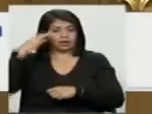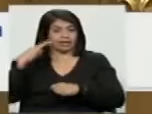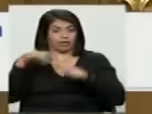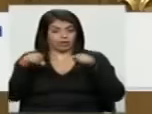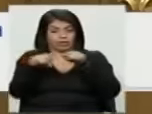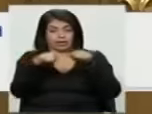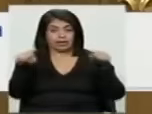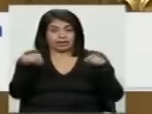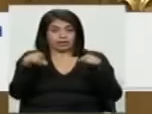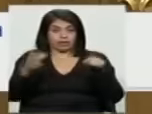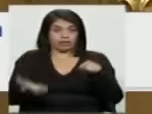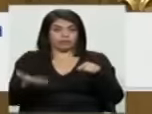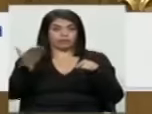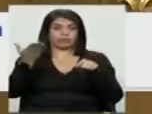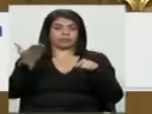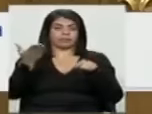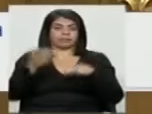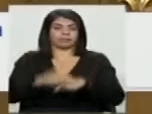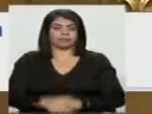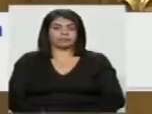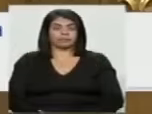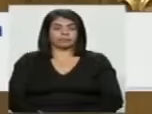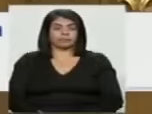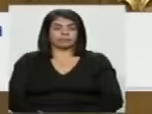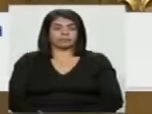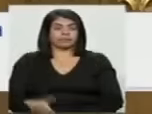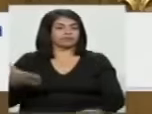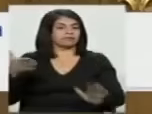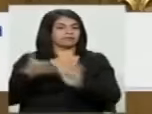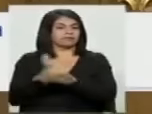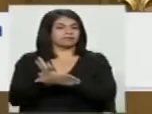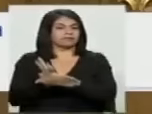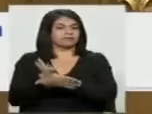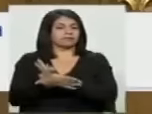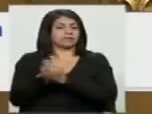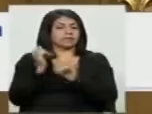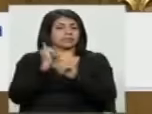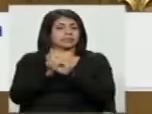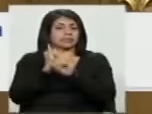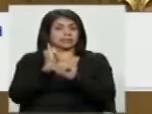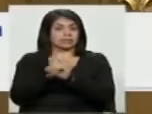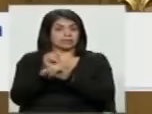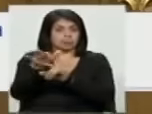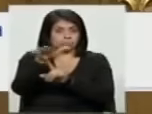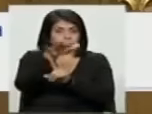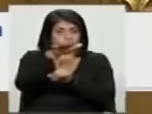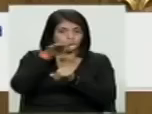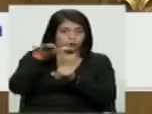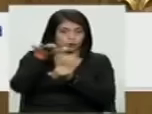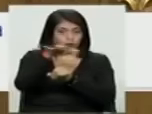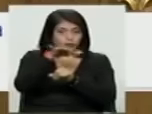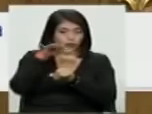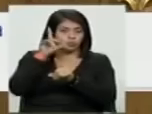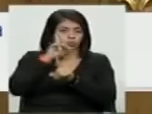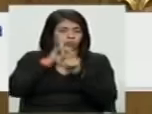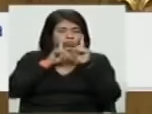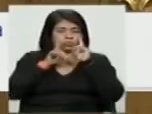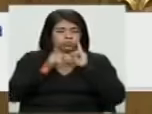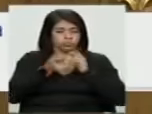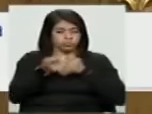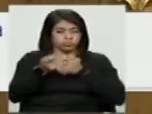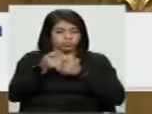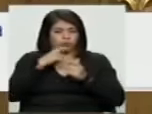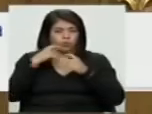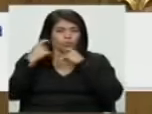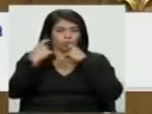paradigma fundamental de lo que significa la ciberguerra y el ciberfascismo. No tengo